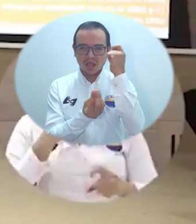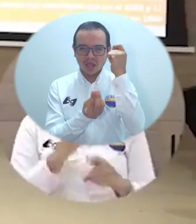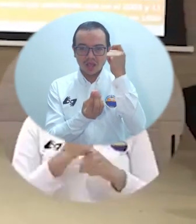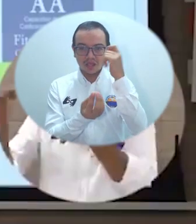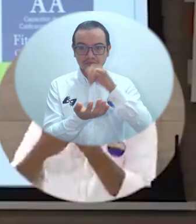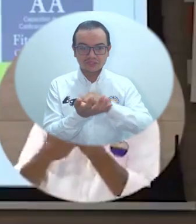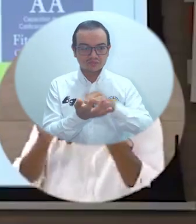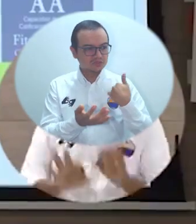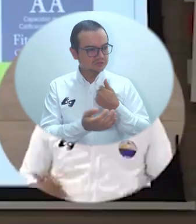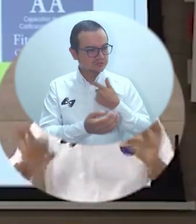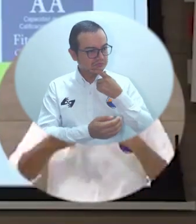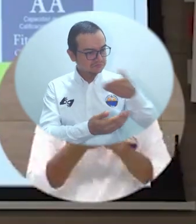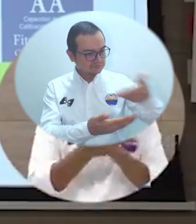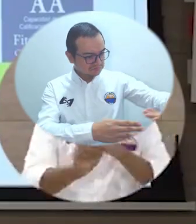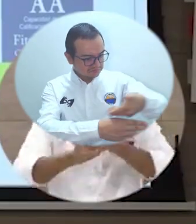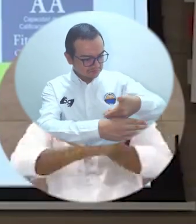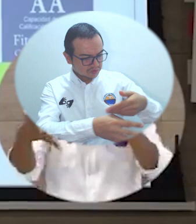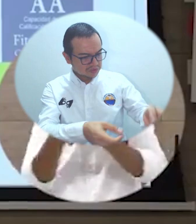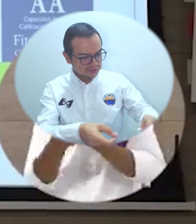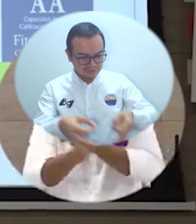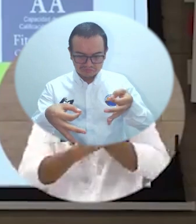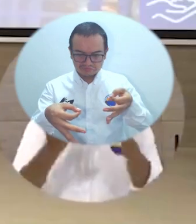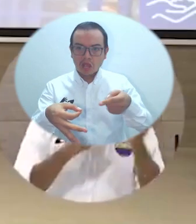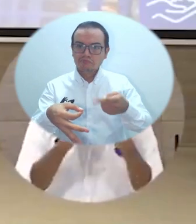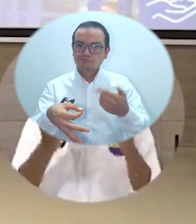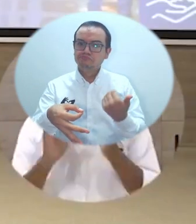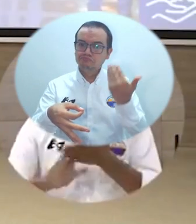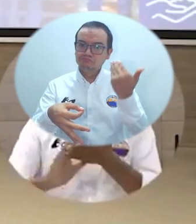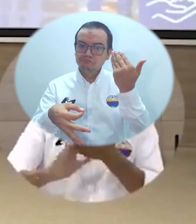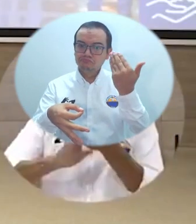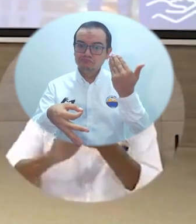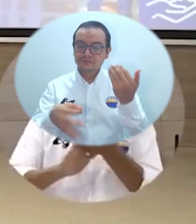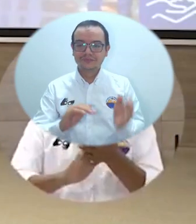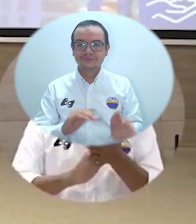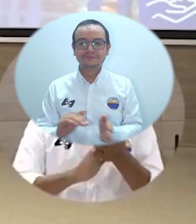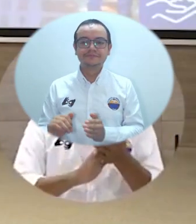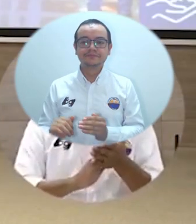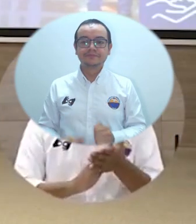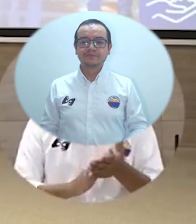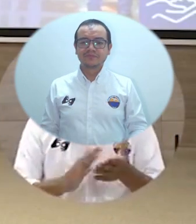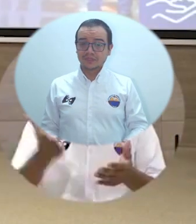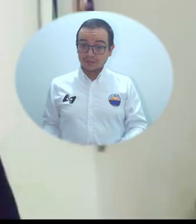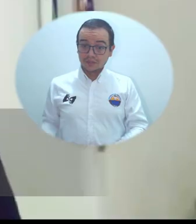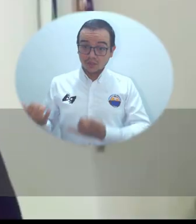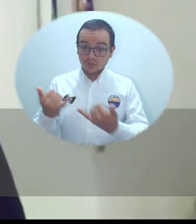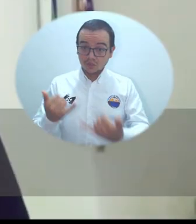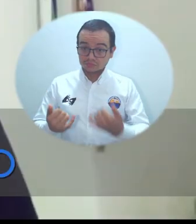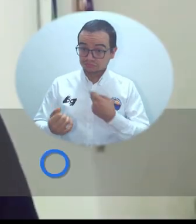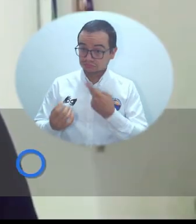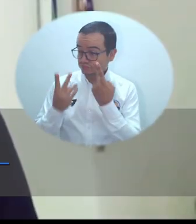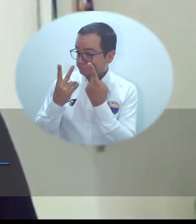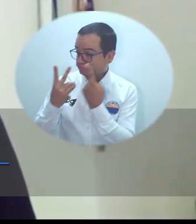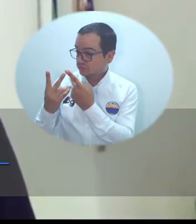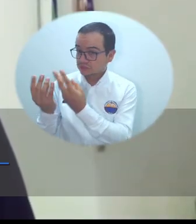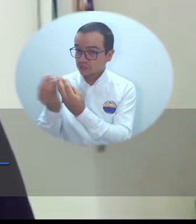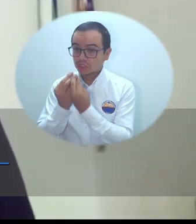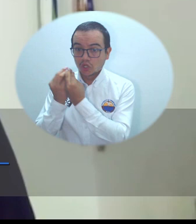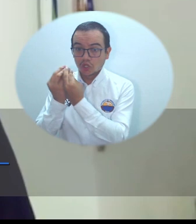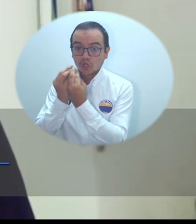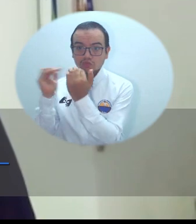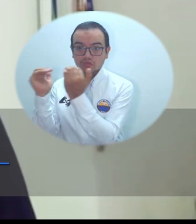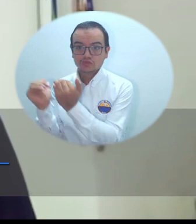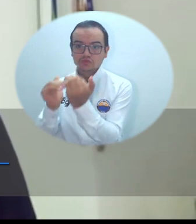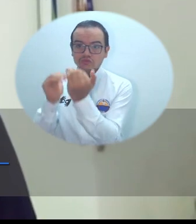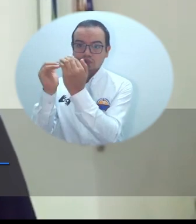era nociva para la Universidad del Magdalena. Hoy celebro la decisión que ha tomado el Consejo Superior